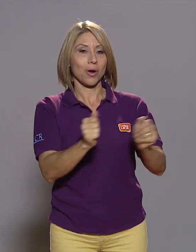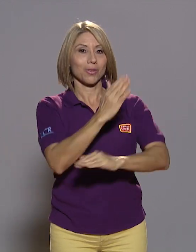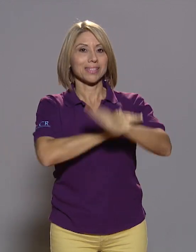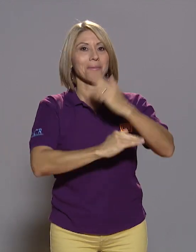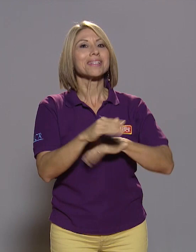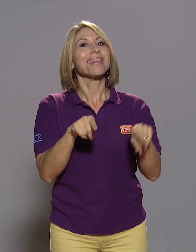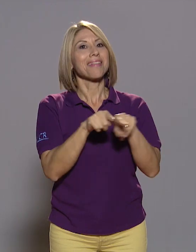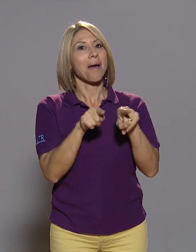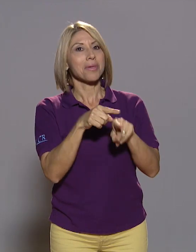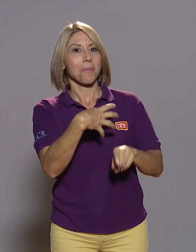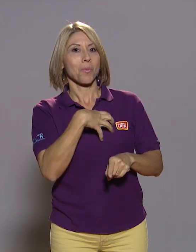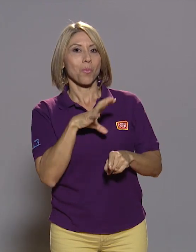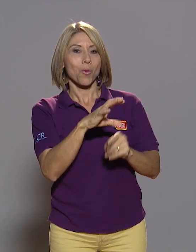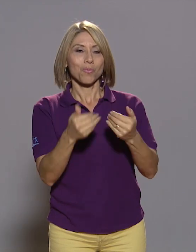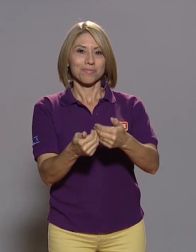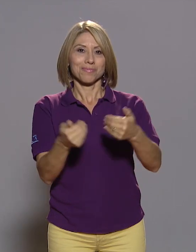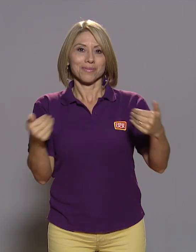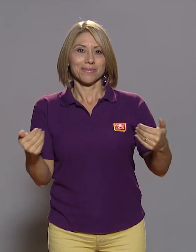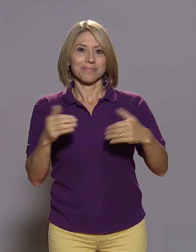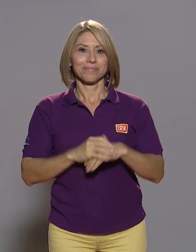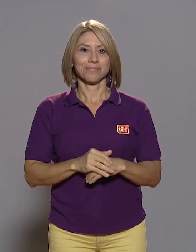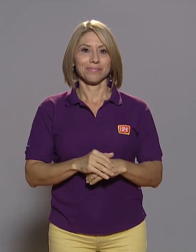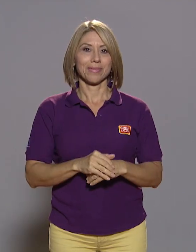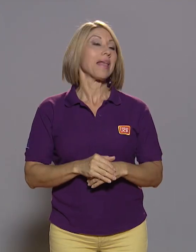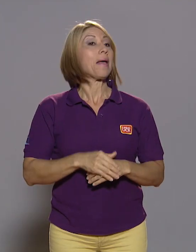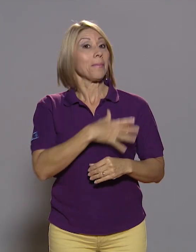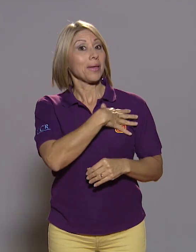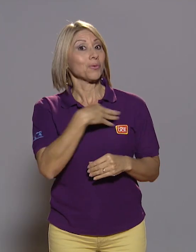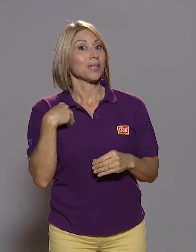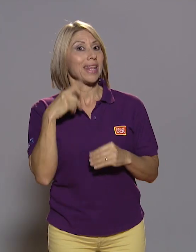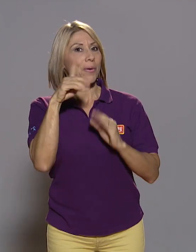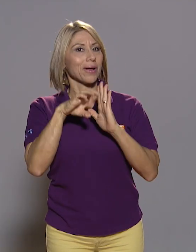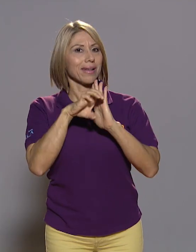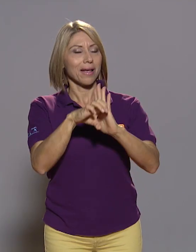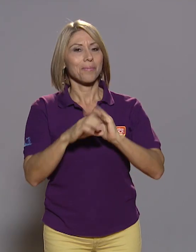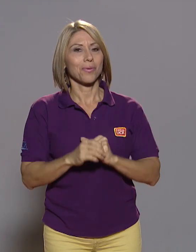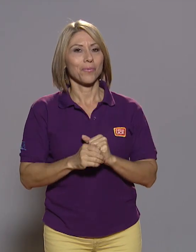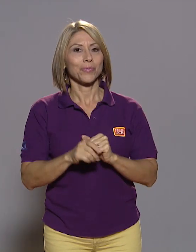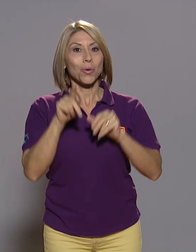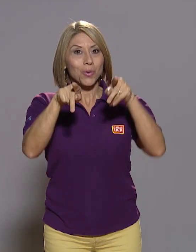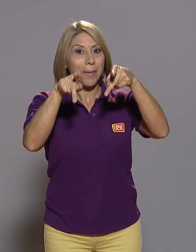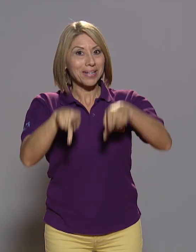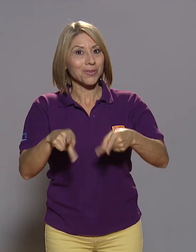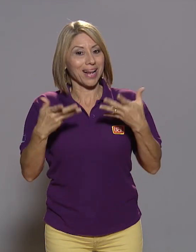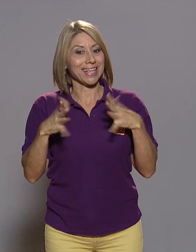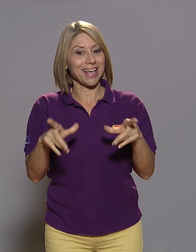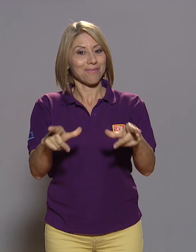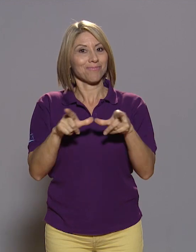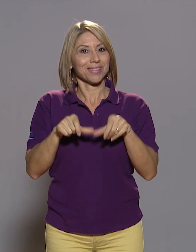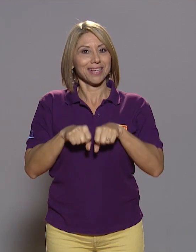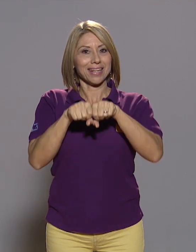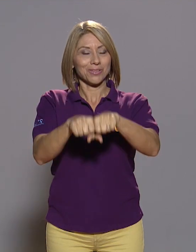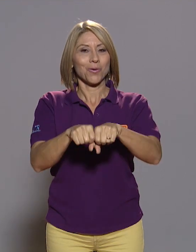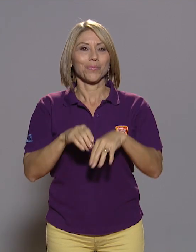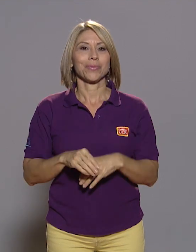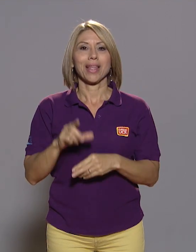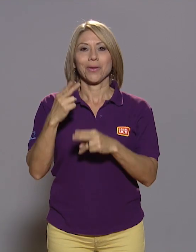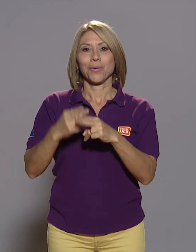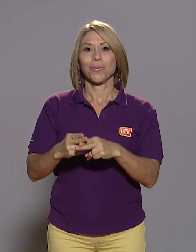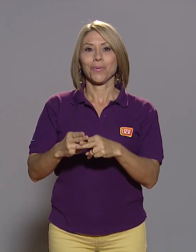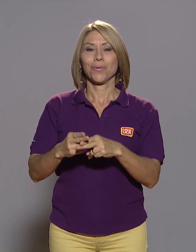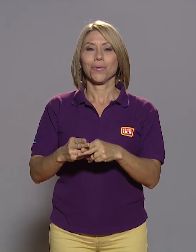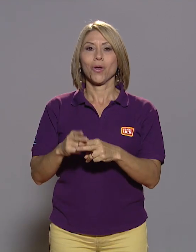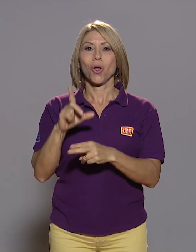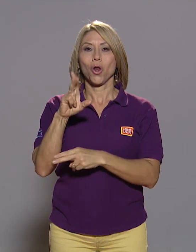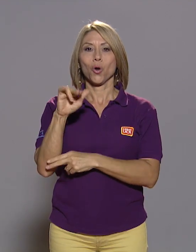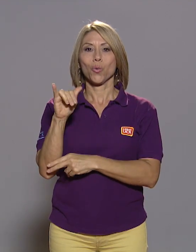tener su propio espacio. Bueno, me gustaría retroalimentar con un ejemplo de una de las personas que se egresó. Bueno, pues Luz Arroyo